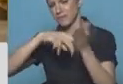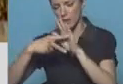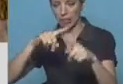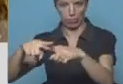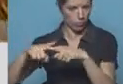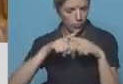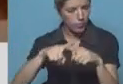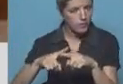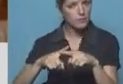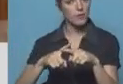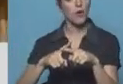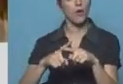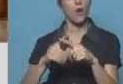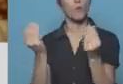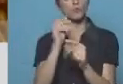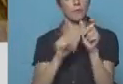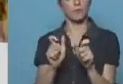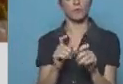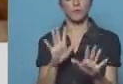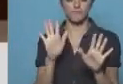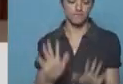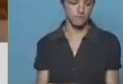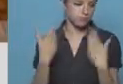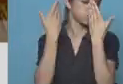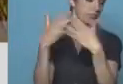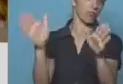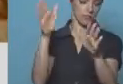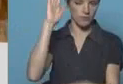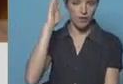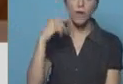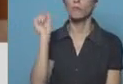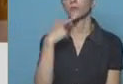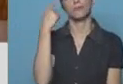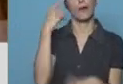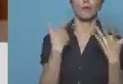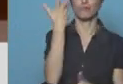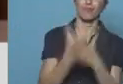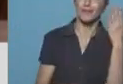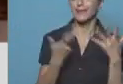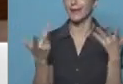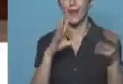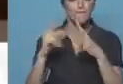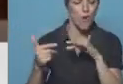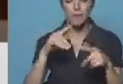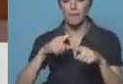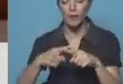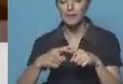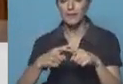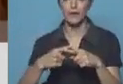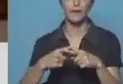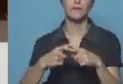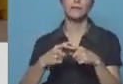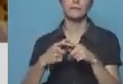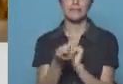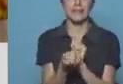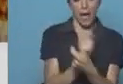bueno, mucha gente baja los brazos, se rinde, piensa que se equivocó en las políticas que había aplicado, cambia